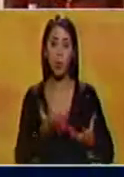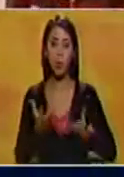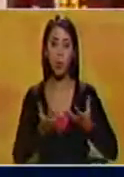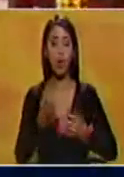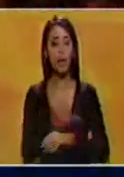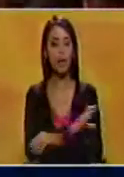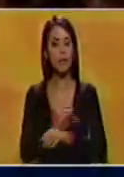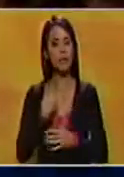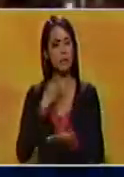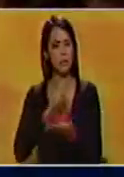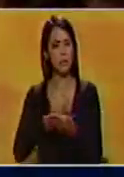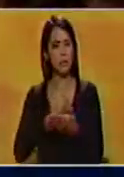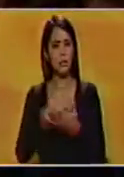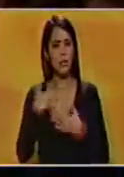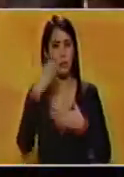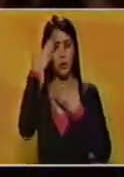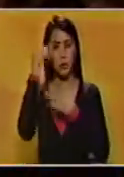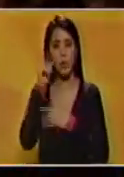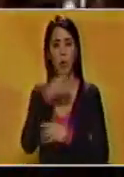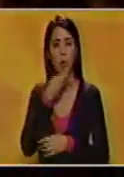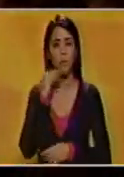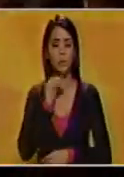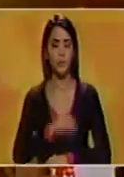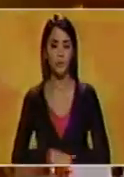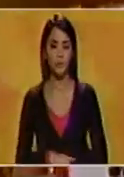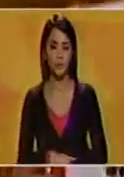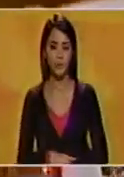encontraba tranquilo y hasta saludó al joven.